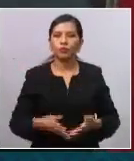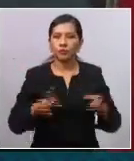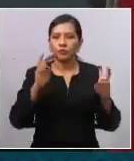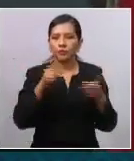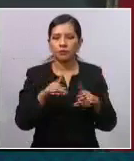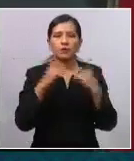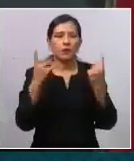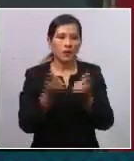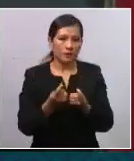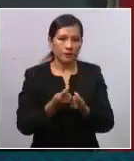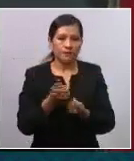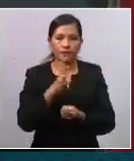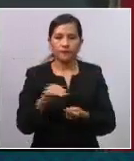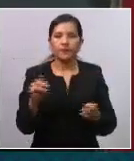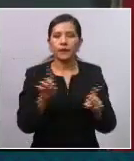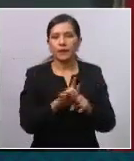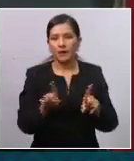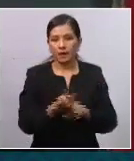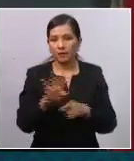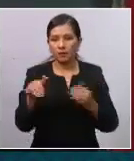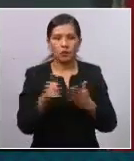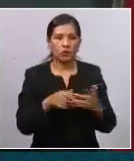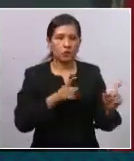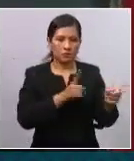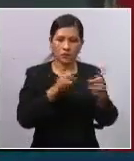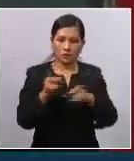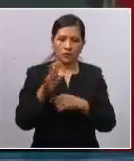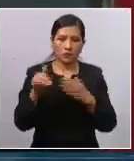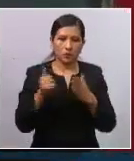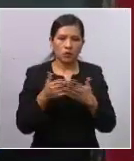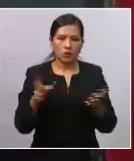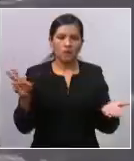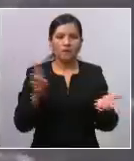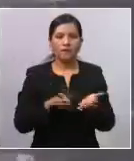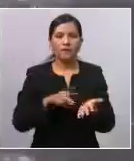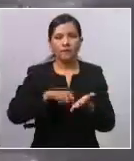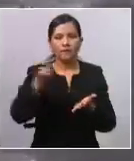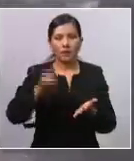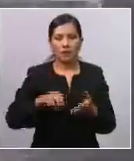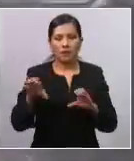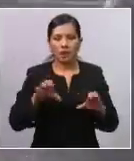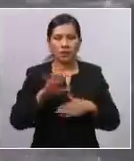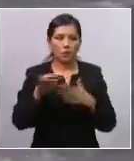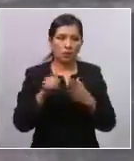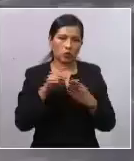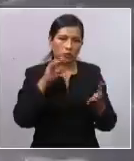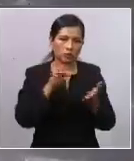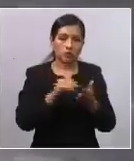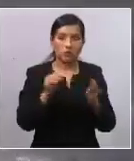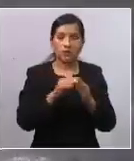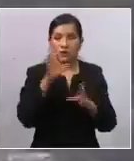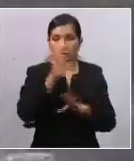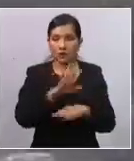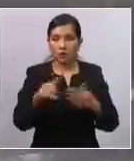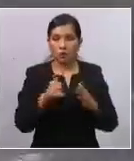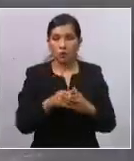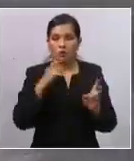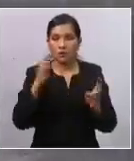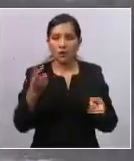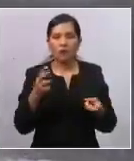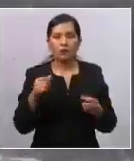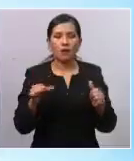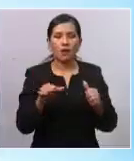como también los mismos firmaron un acta de posición. La familia del menor se negó a realizar la autopsia